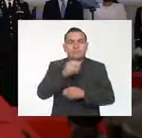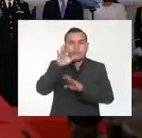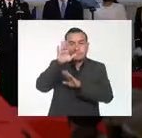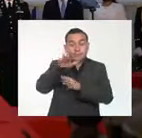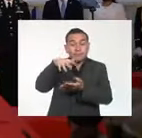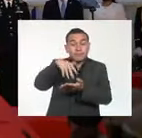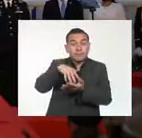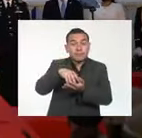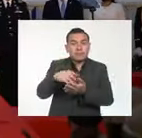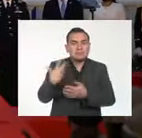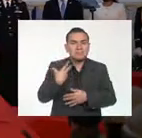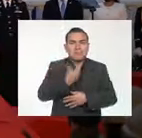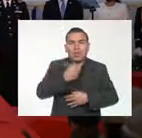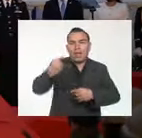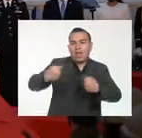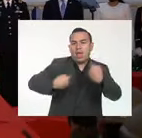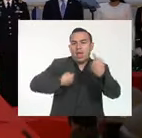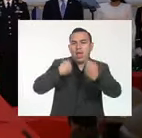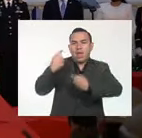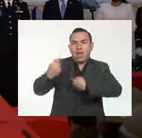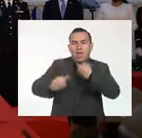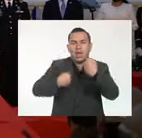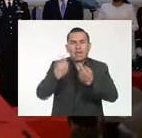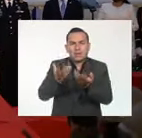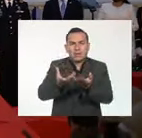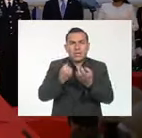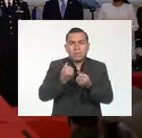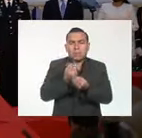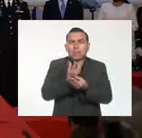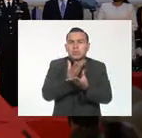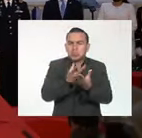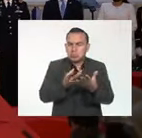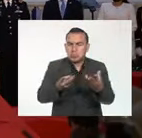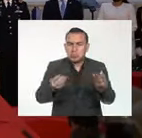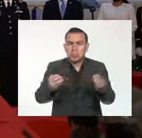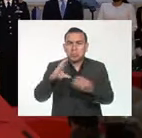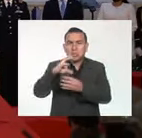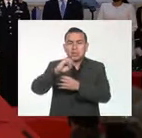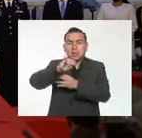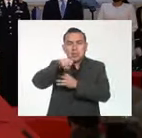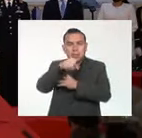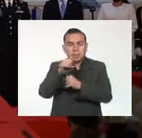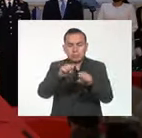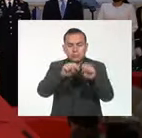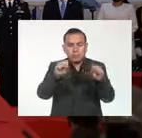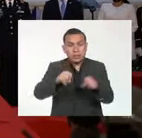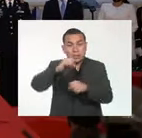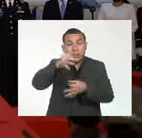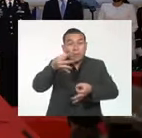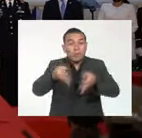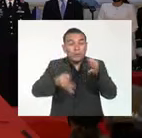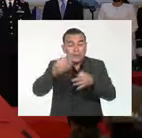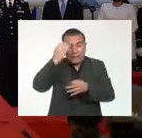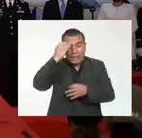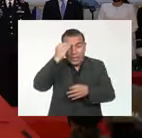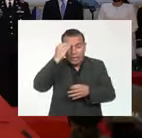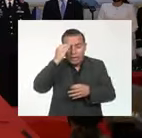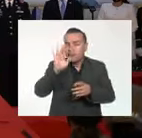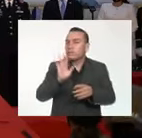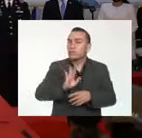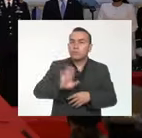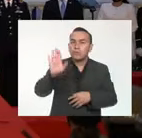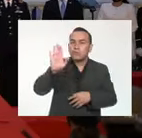Nos condenan por querer depurar nuestro sistema judicial. Y yo les pregunto, ¿acaso el sistema judicial le ha hecho justicia al pueblo